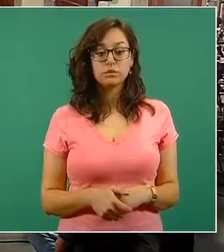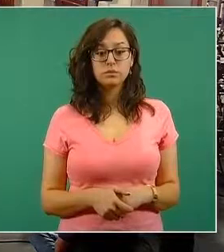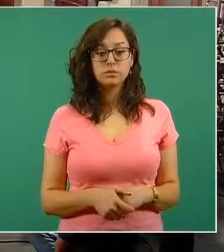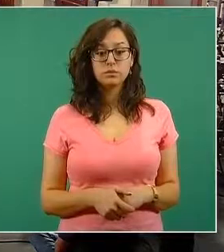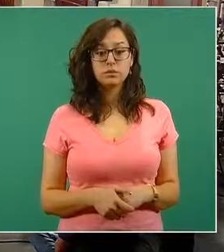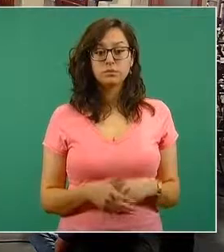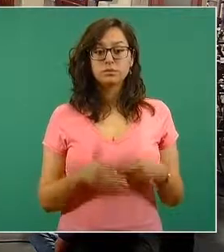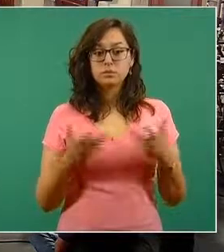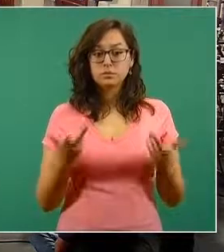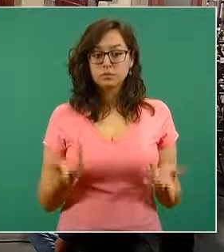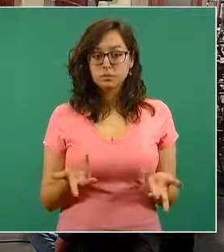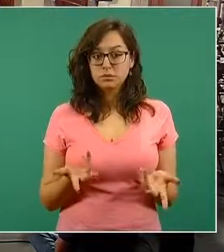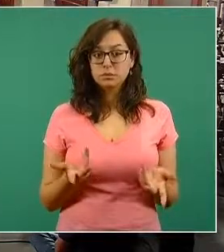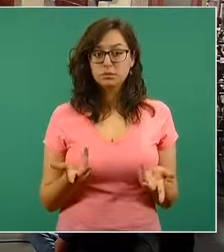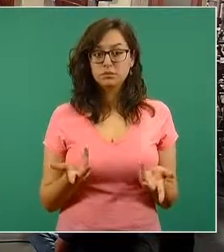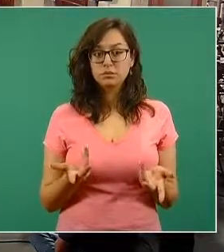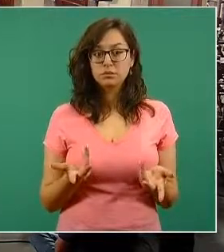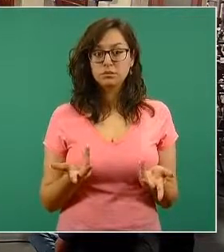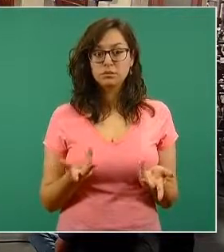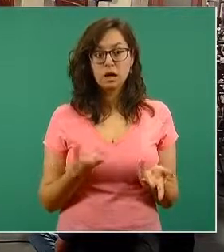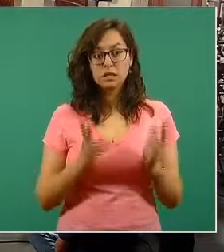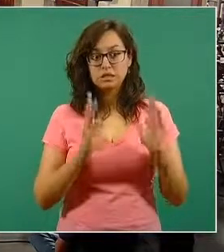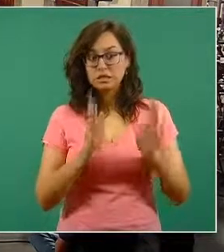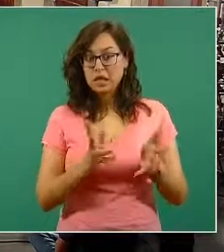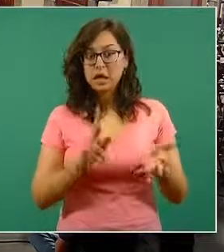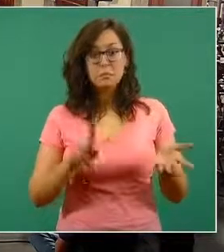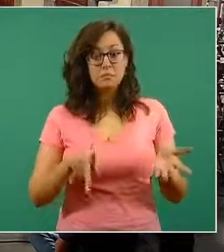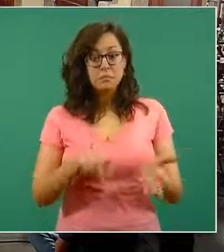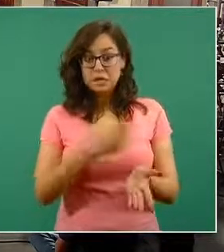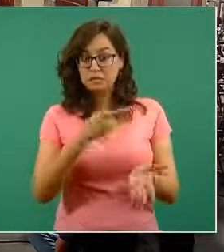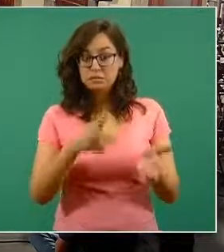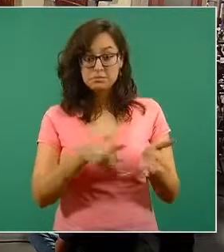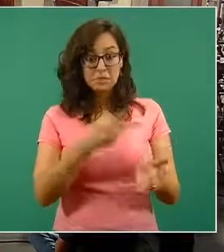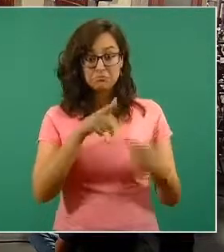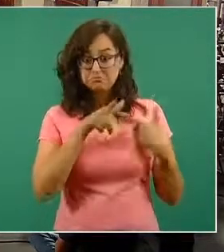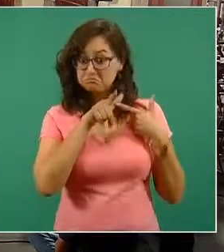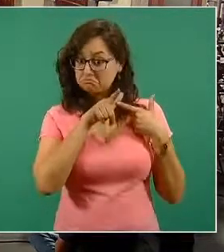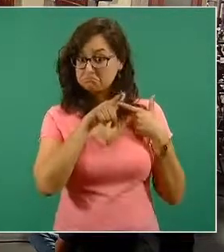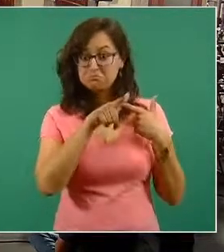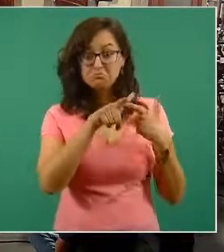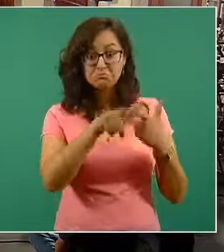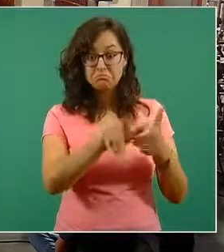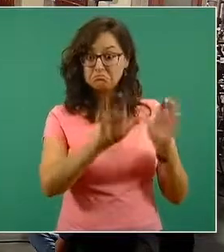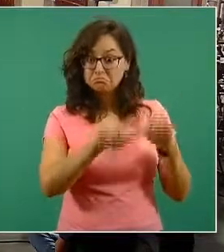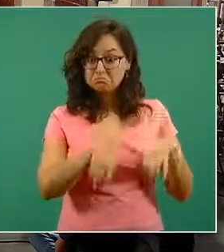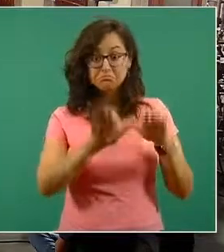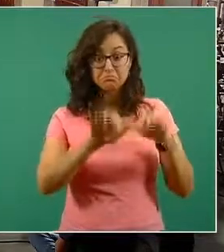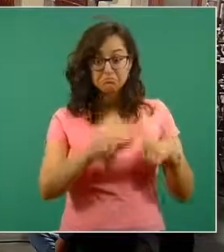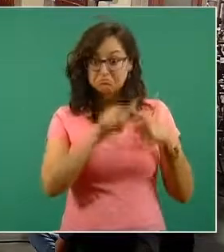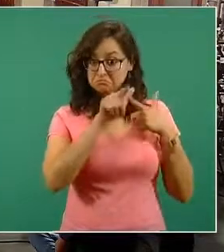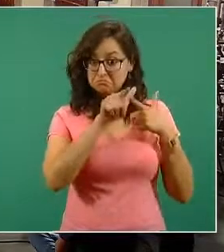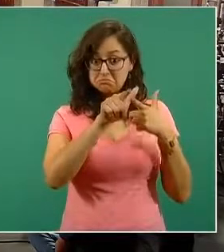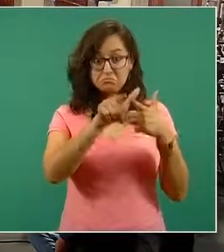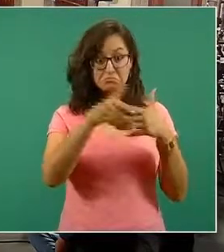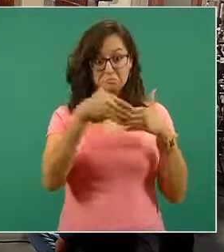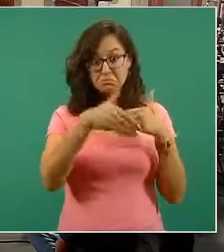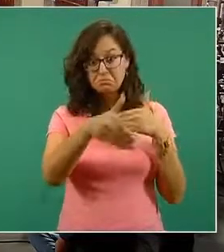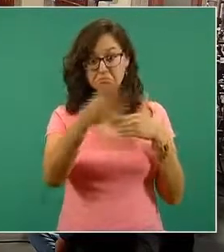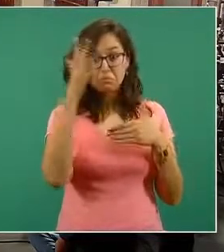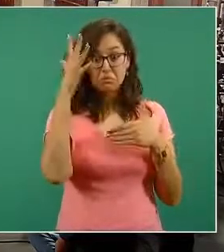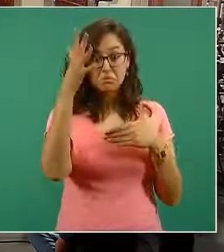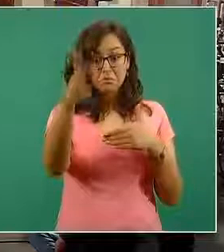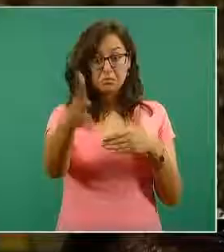si sería un planteamiento recurrente ya fijo, ya para futuro. Esas serían